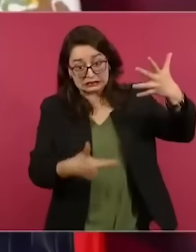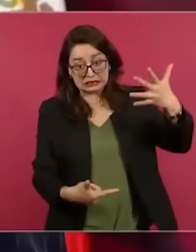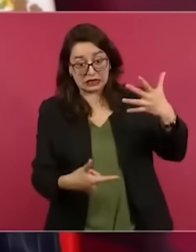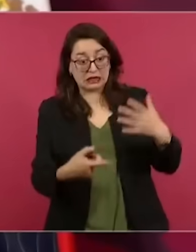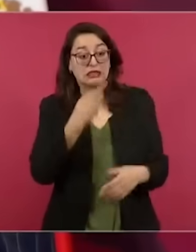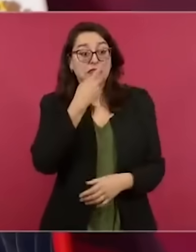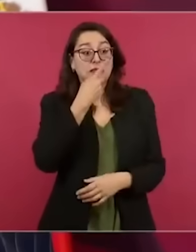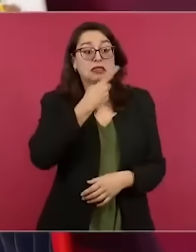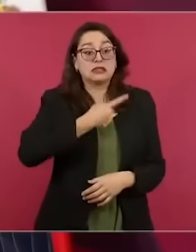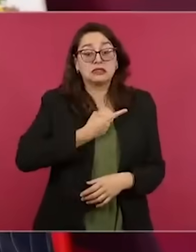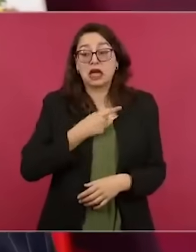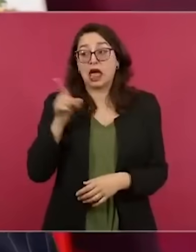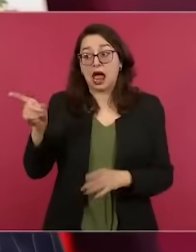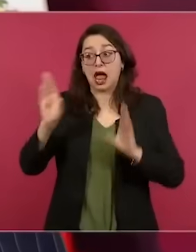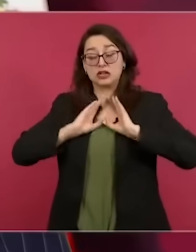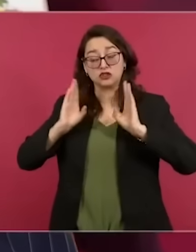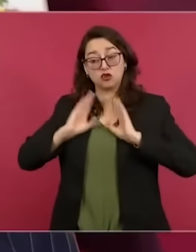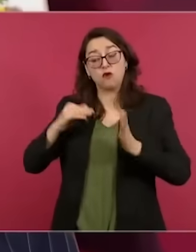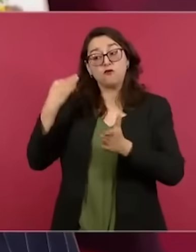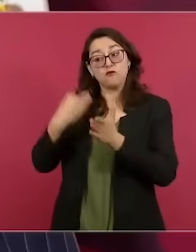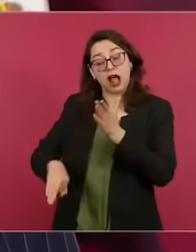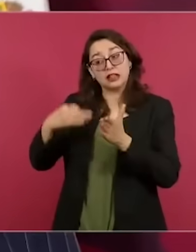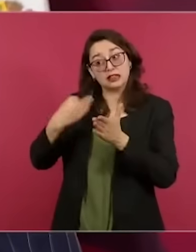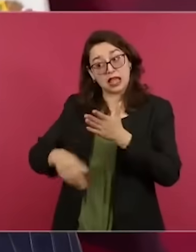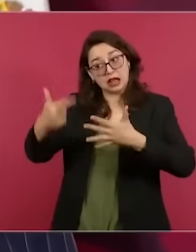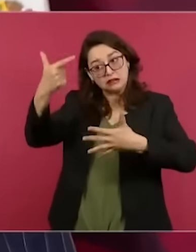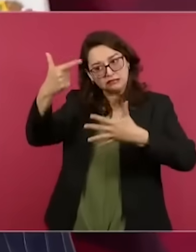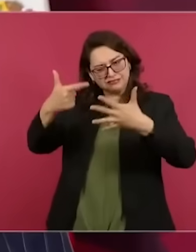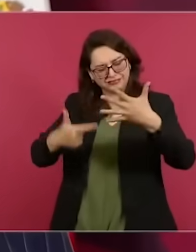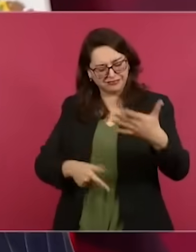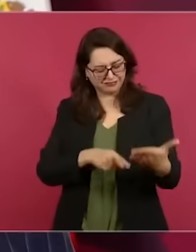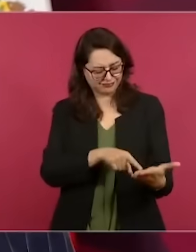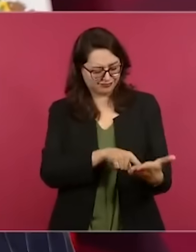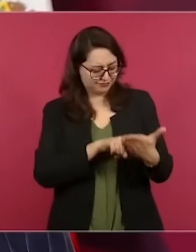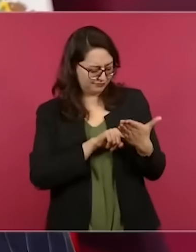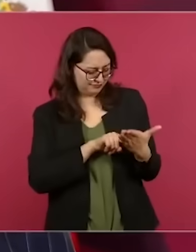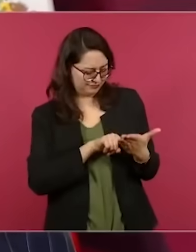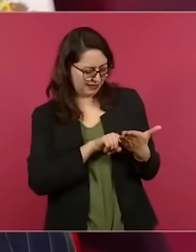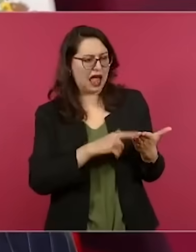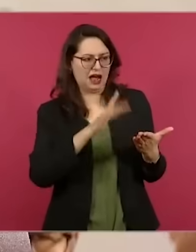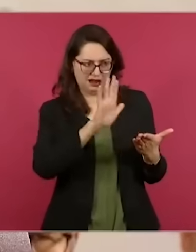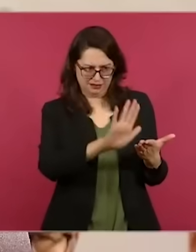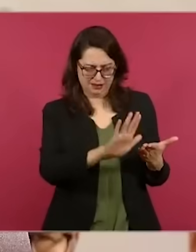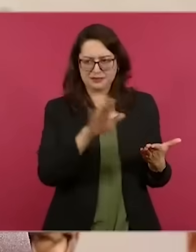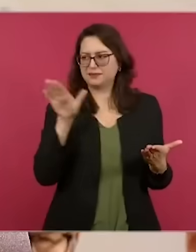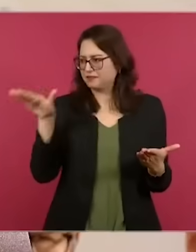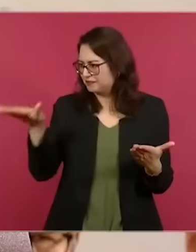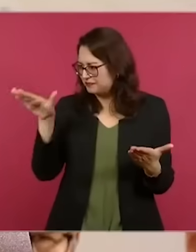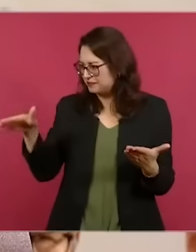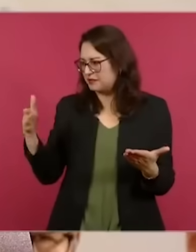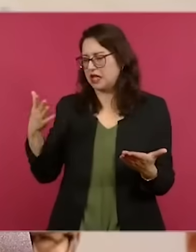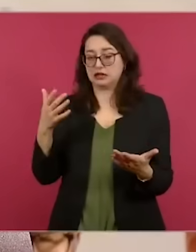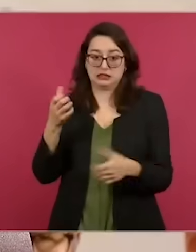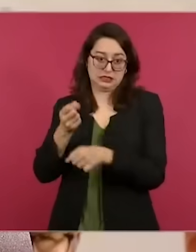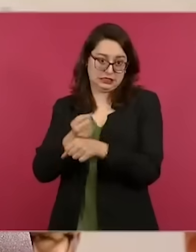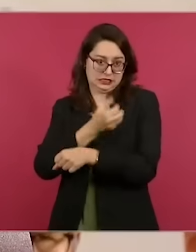pedí al secretario de la Defensa un informe detallado que me entregó,